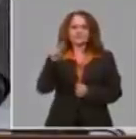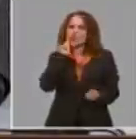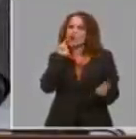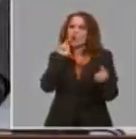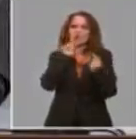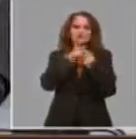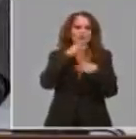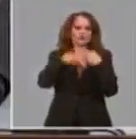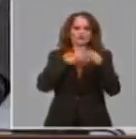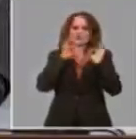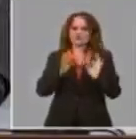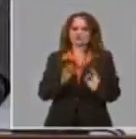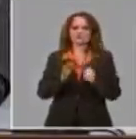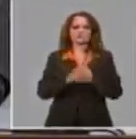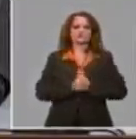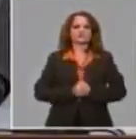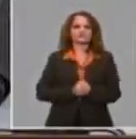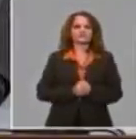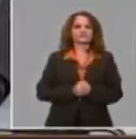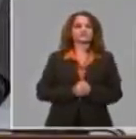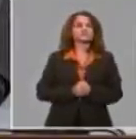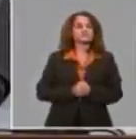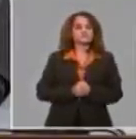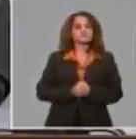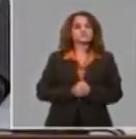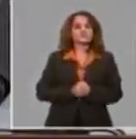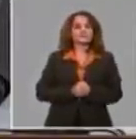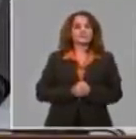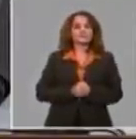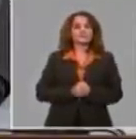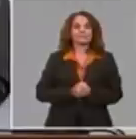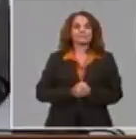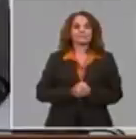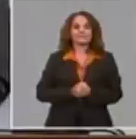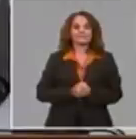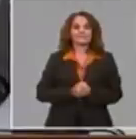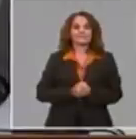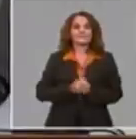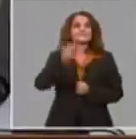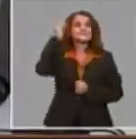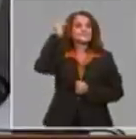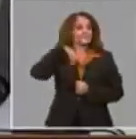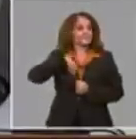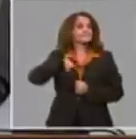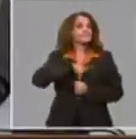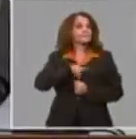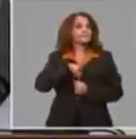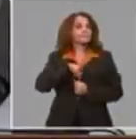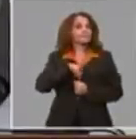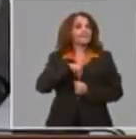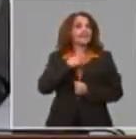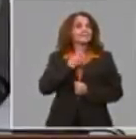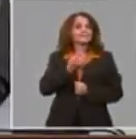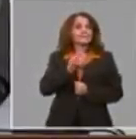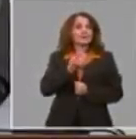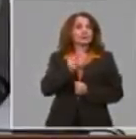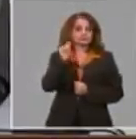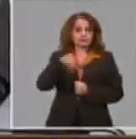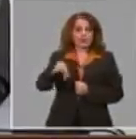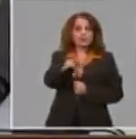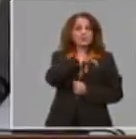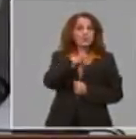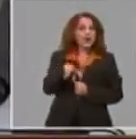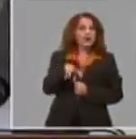que hacemos esta cosa y por supuesto de dónde nos ayuda donde se enfrente y si respeta la